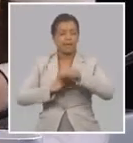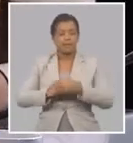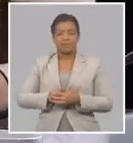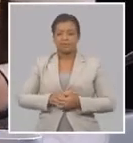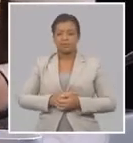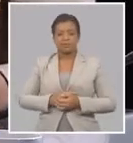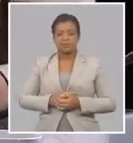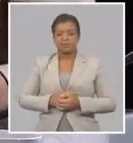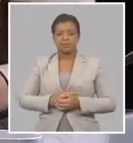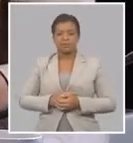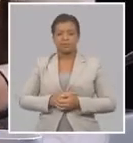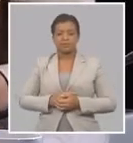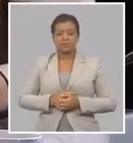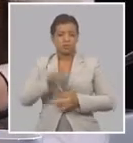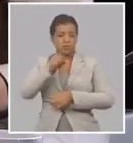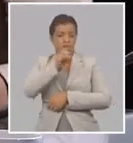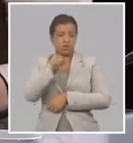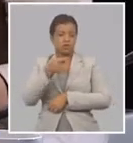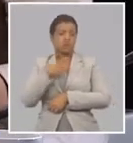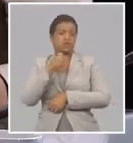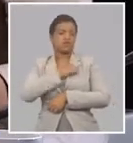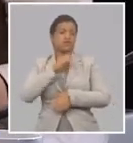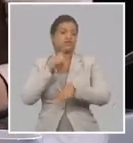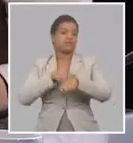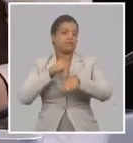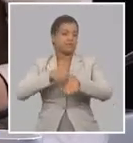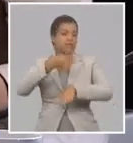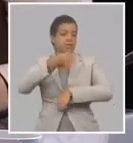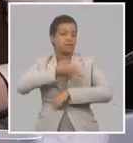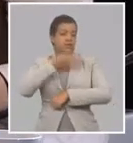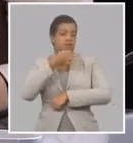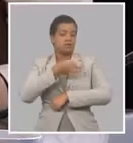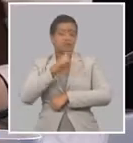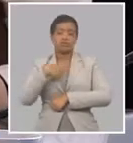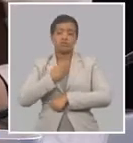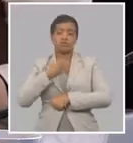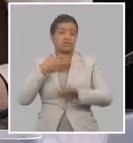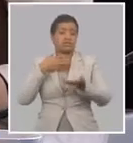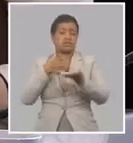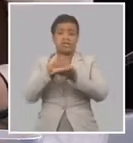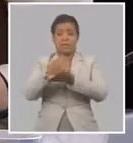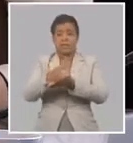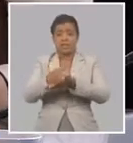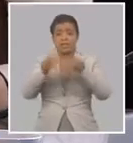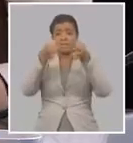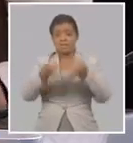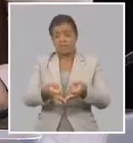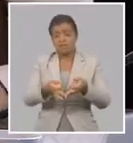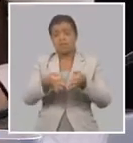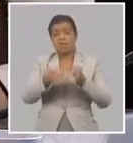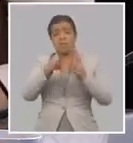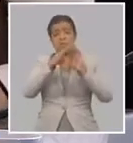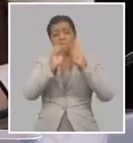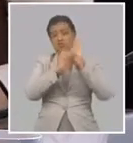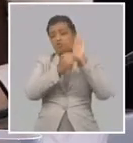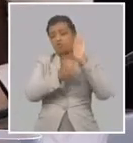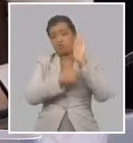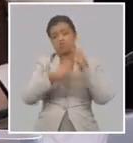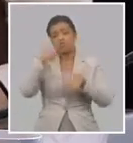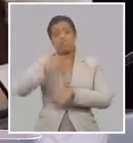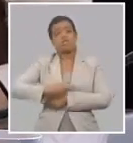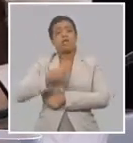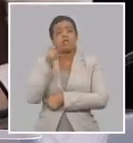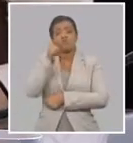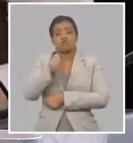problema de tiempo por lo tanto se mantiene lo que está establecido en los derechos que tiene la